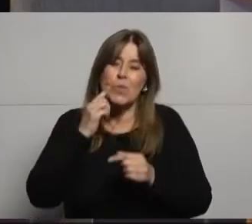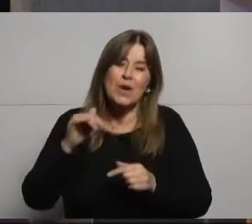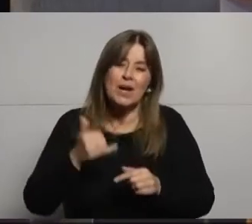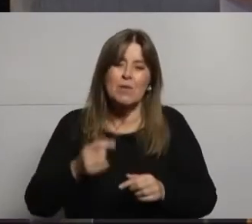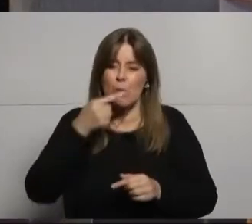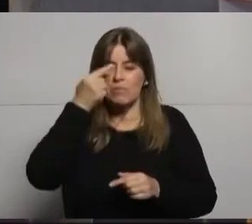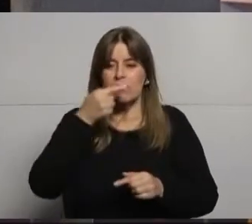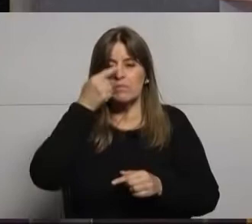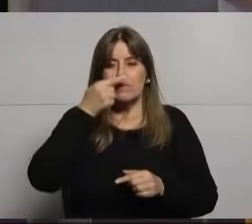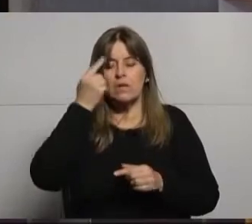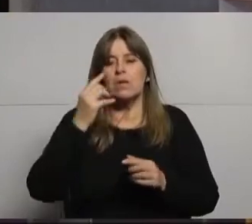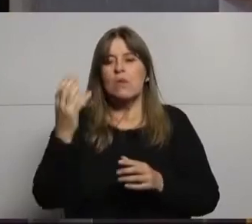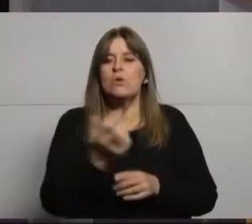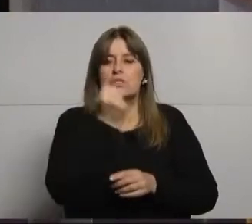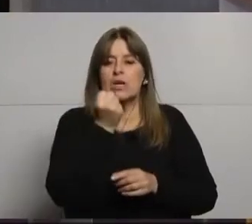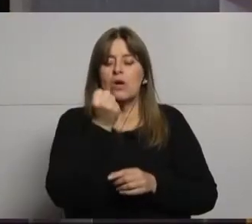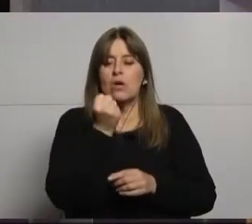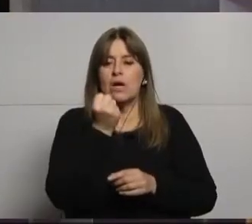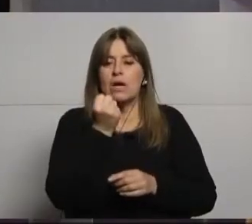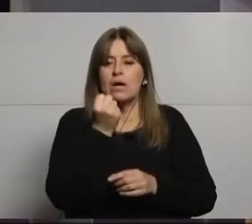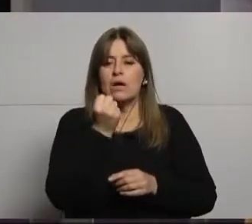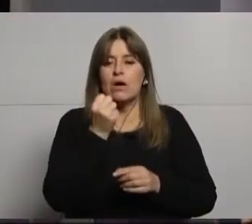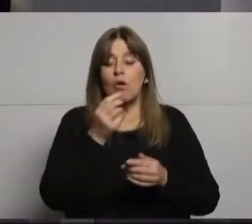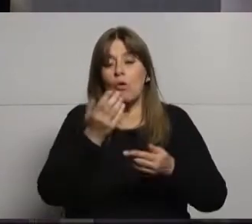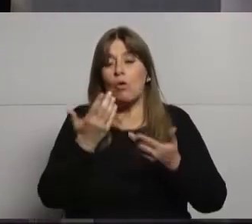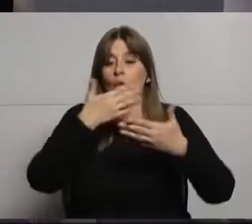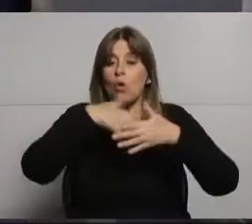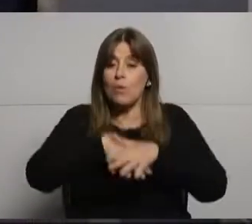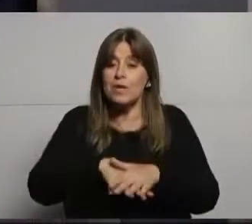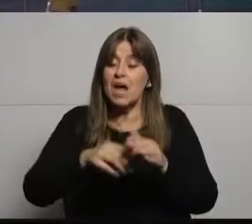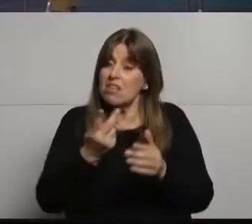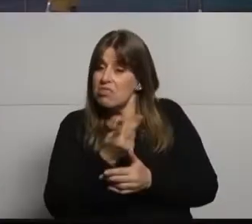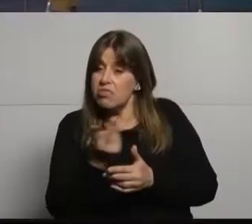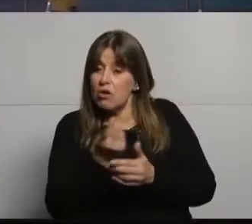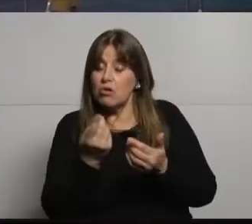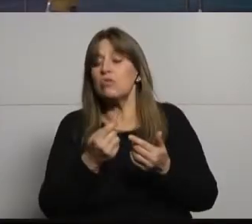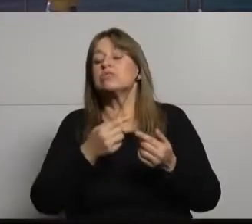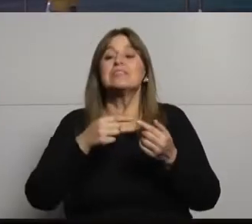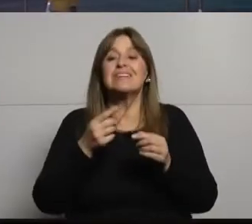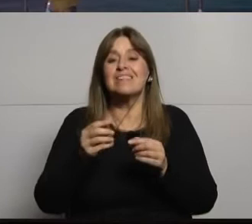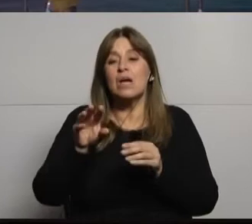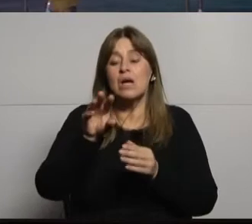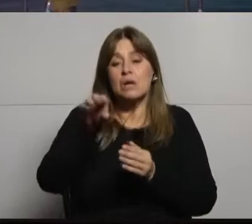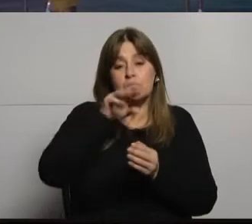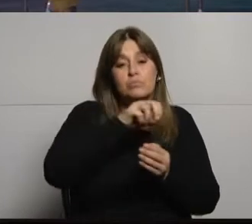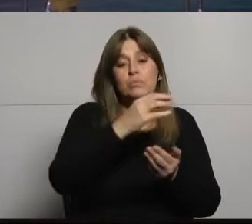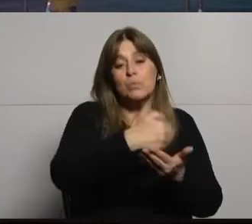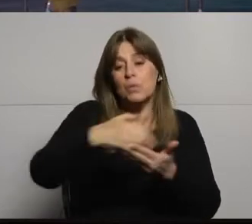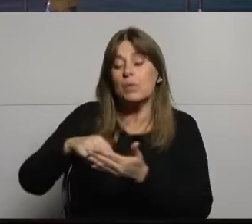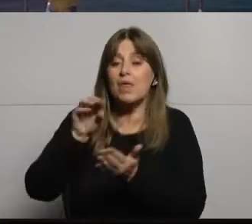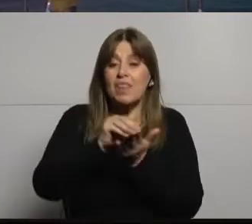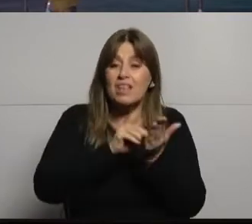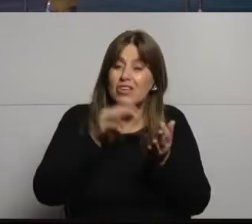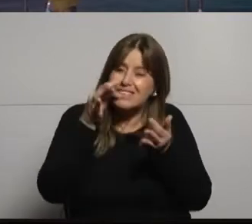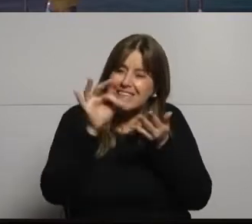interesante en cómo se logra combinar las dos cosas. Es decir, se tienen datos sumamente detallados, pero al